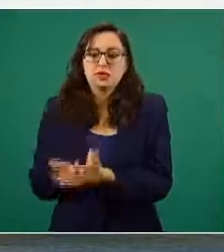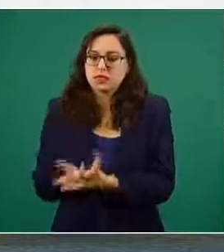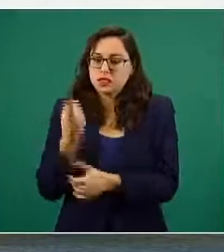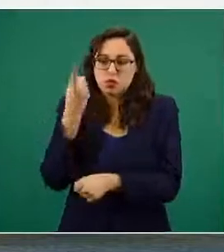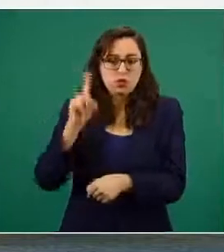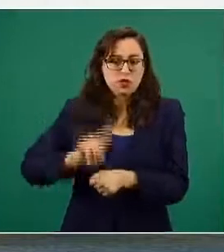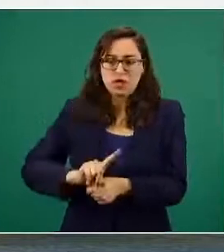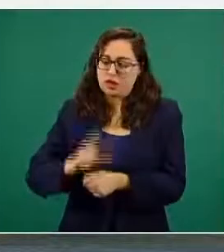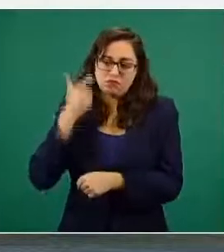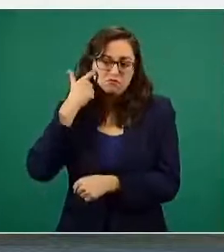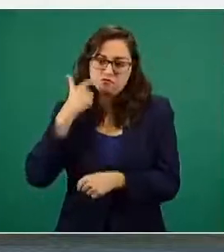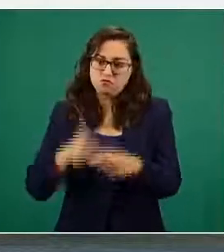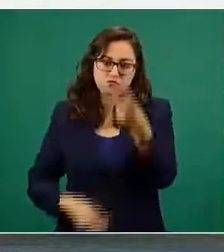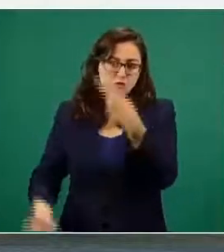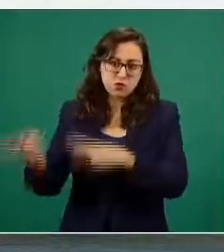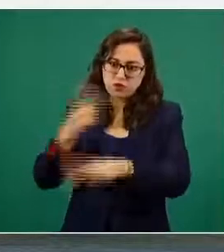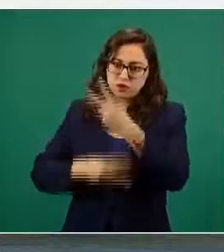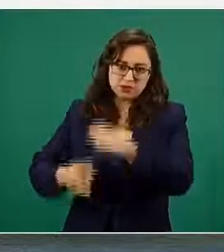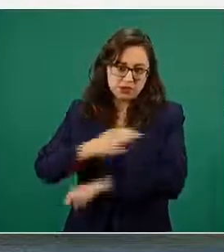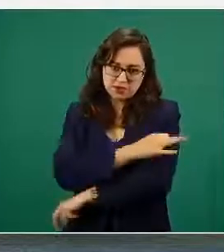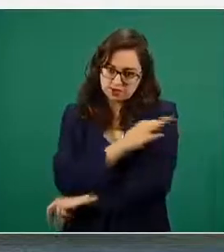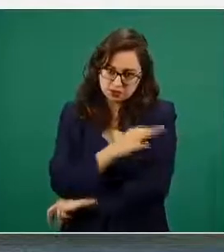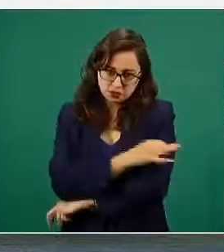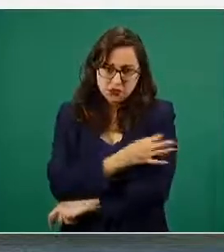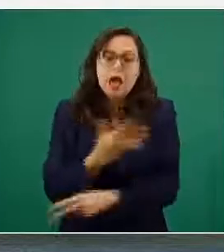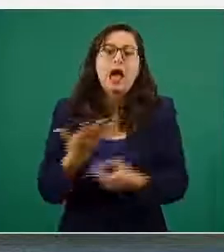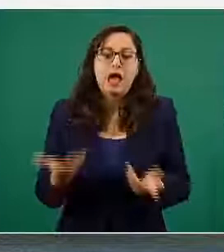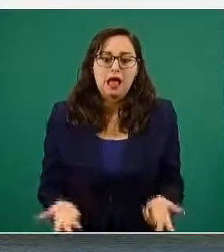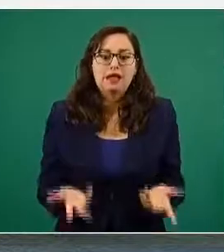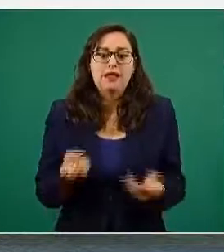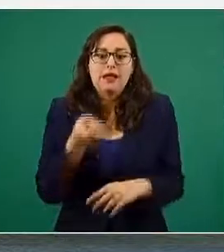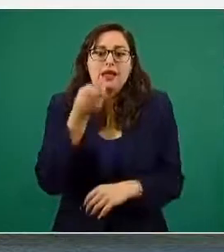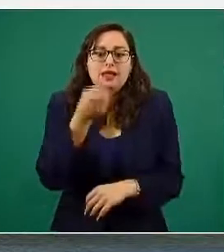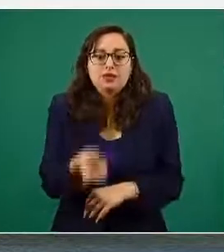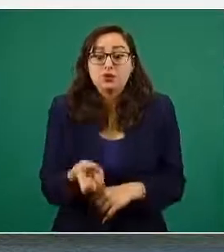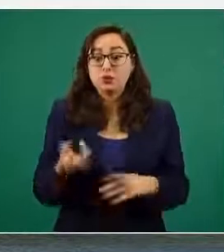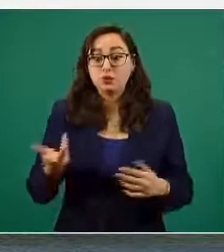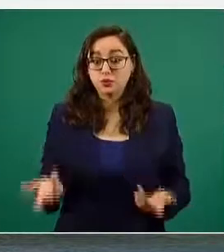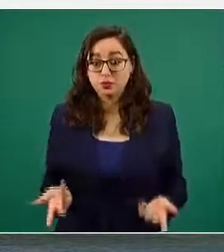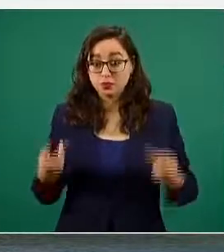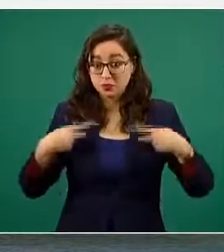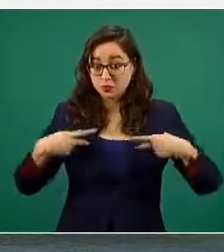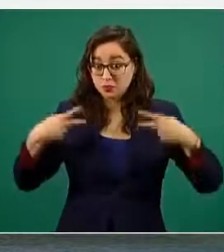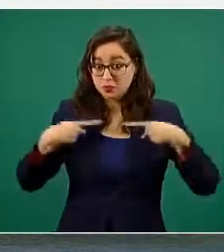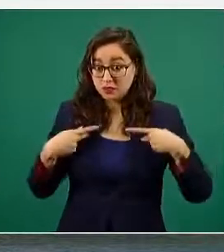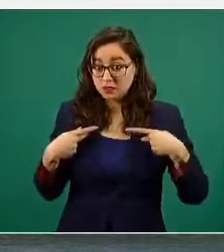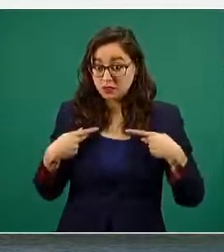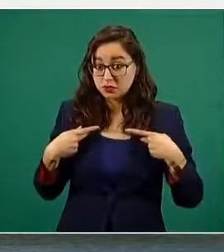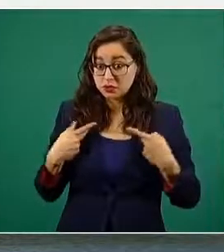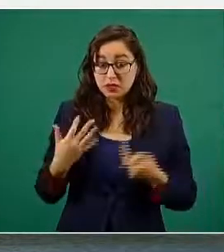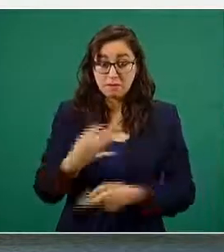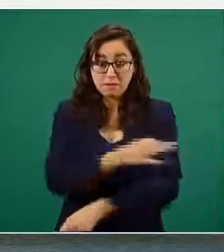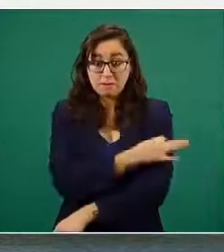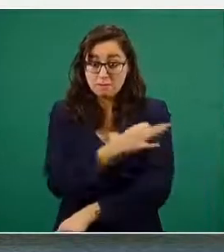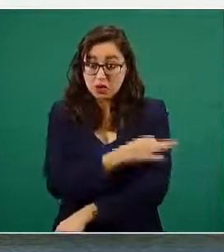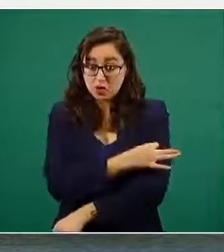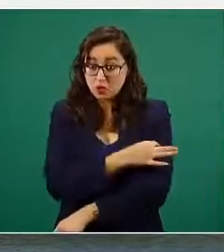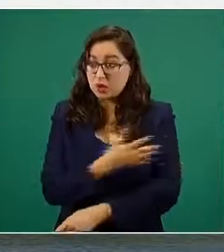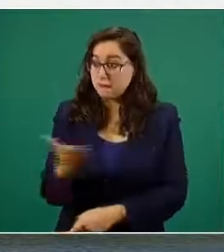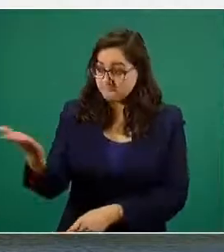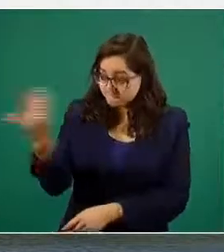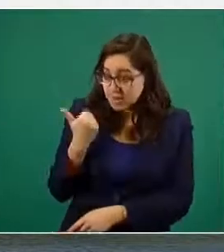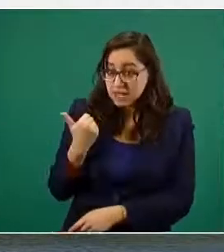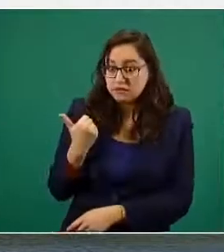ser vacunado. Hubiera sido infructuoso intentar vacunar a personas que necesitaban un receso. Es